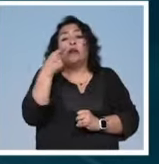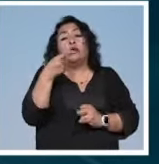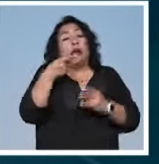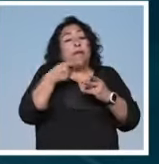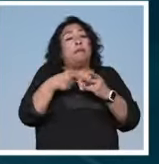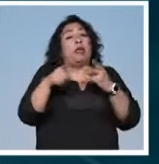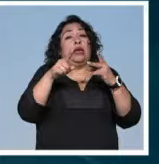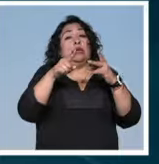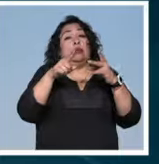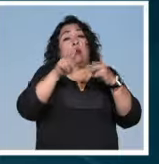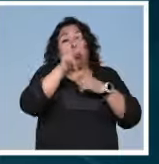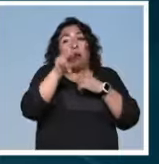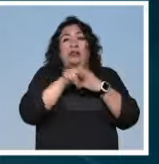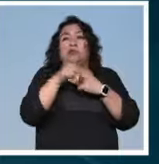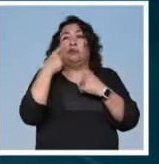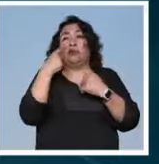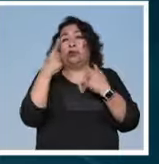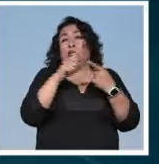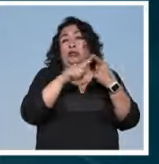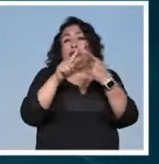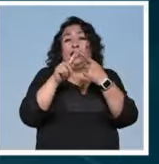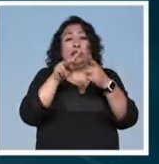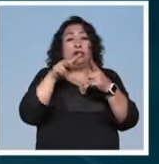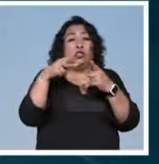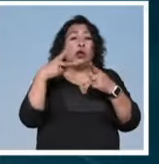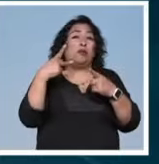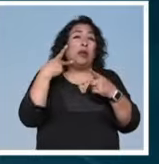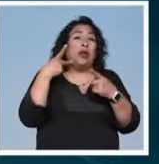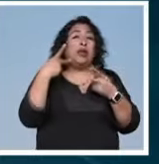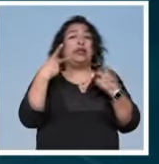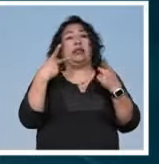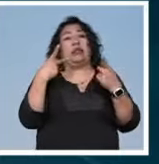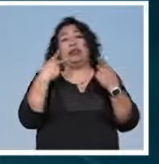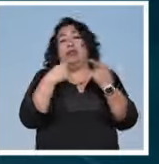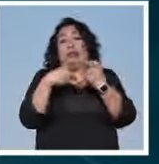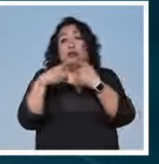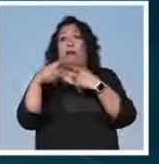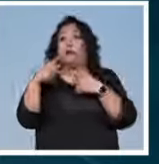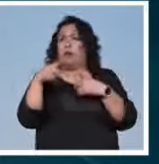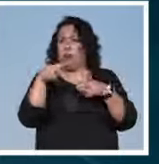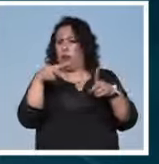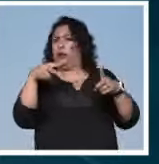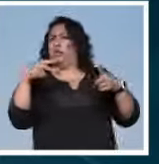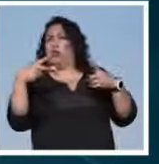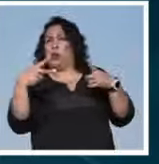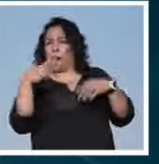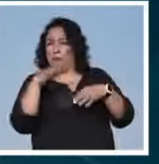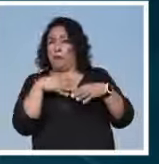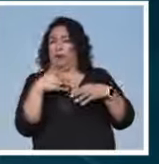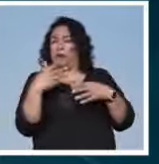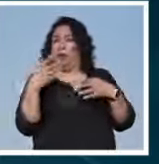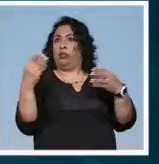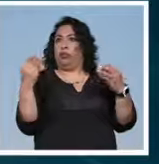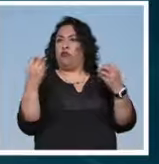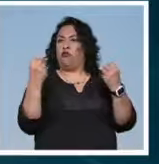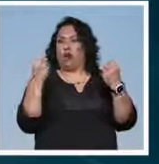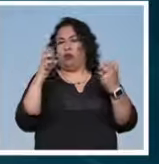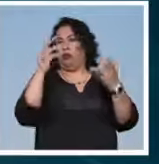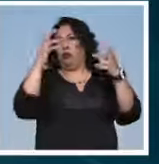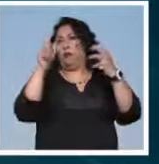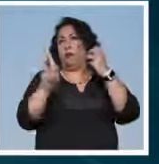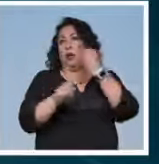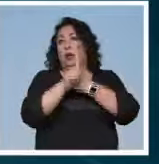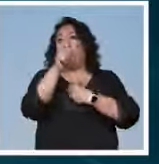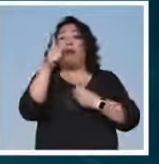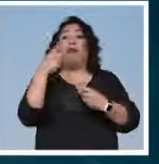se debatía entre múltiples escenarios políticos y visiones distintas, pero era una perspectiva la más polémica. Y lo que llevó a